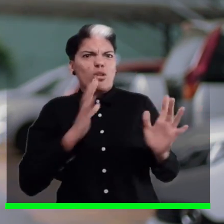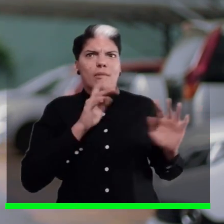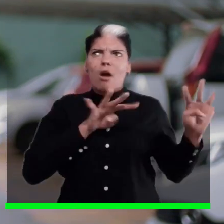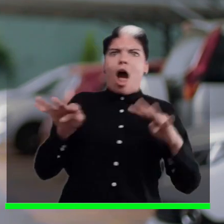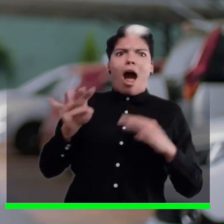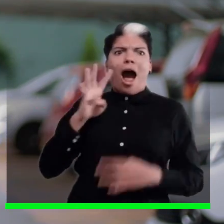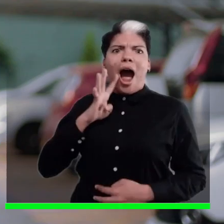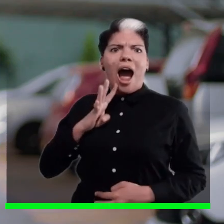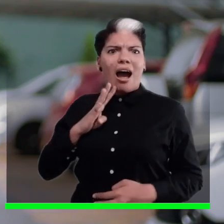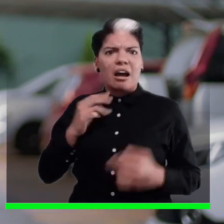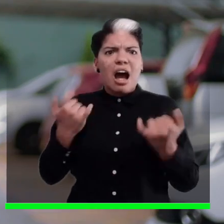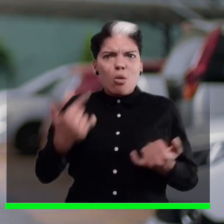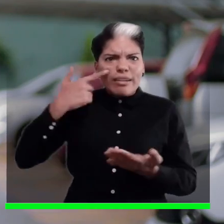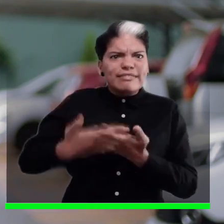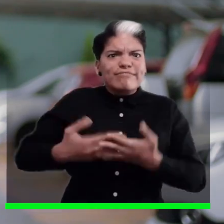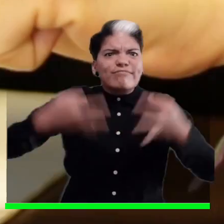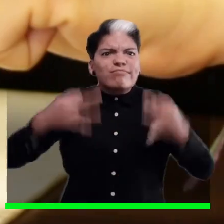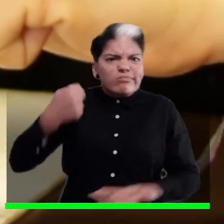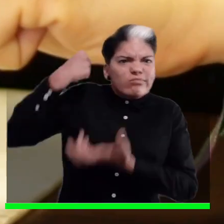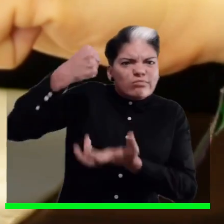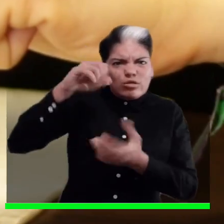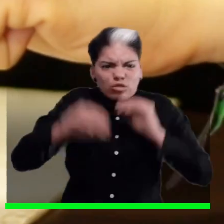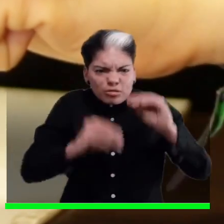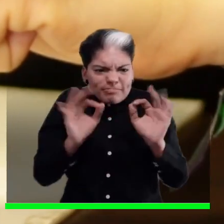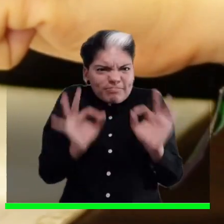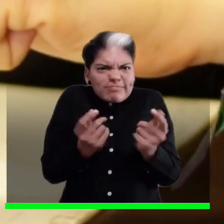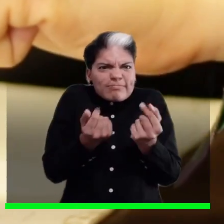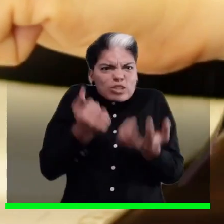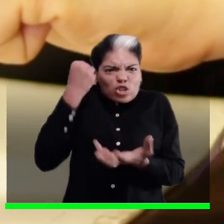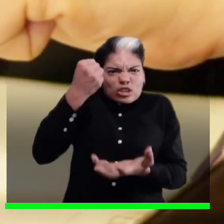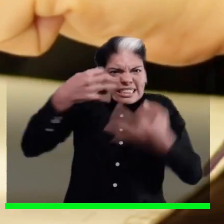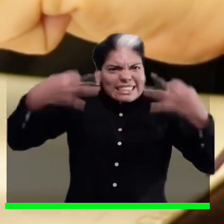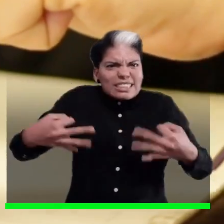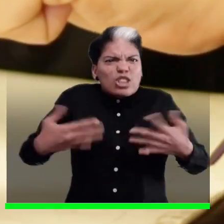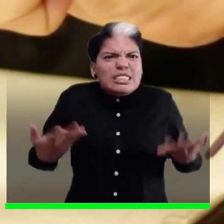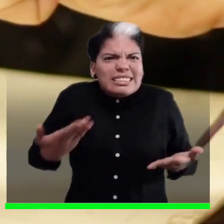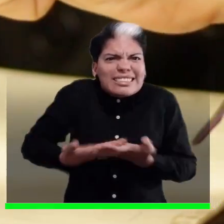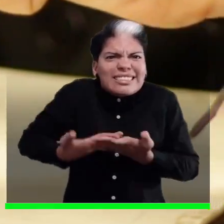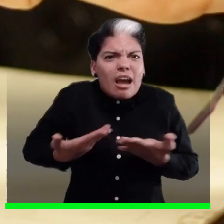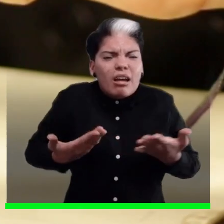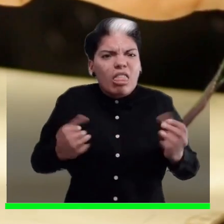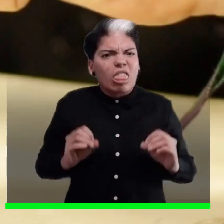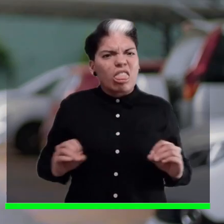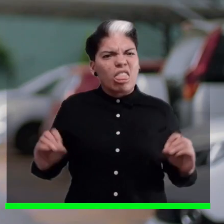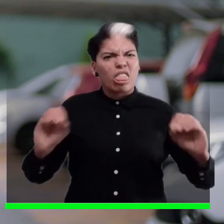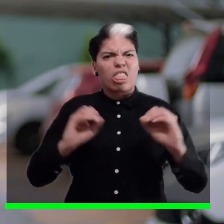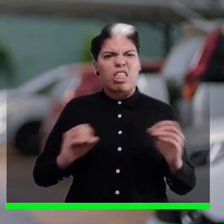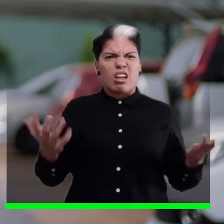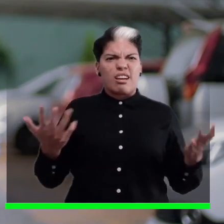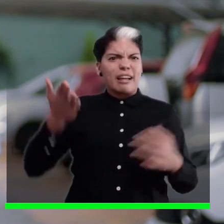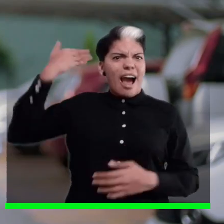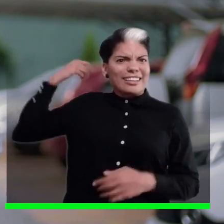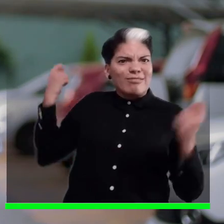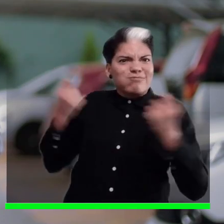el desarrollo, en el presupuesto. Cuando encontramos el presupuesto que presentaron y que radicaron en el Plan Plurianual de Inversiones con el Plan de Desarrollo